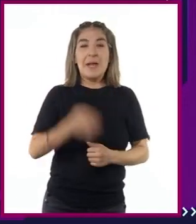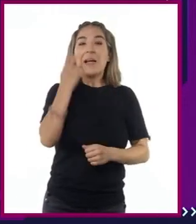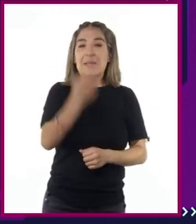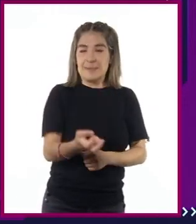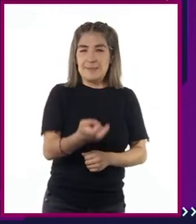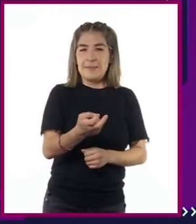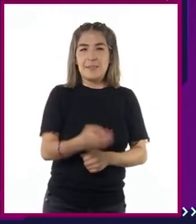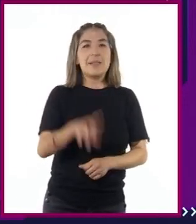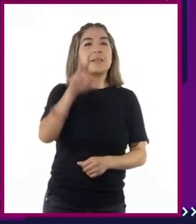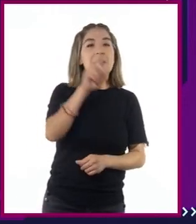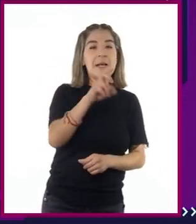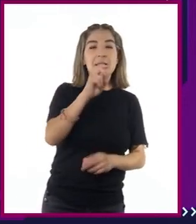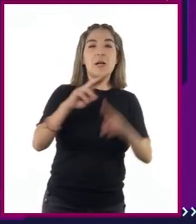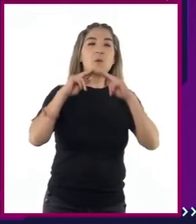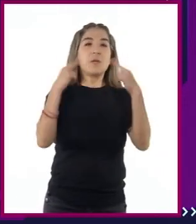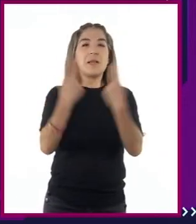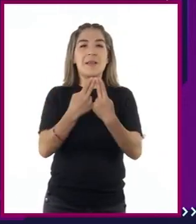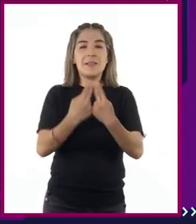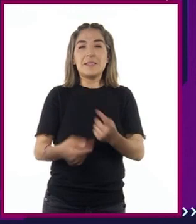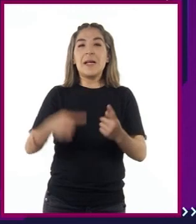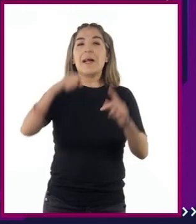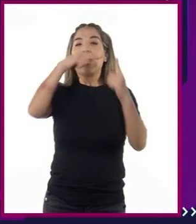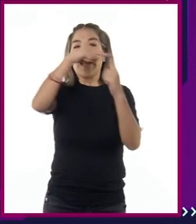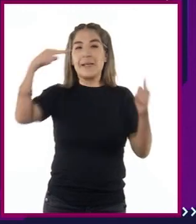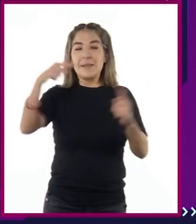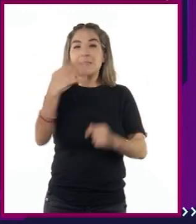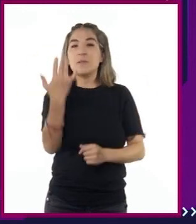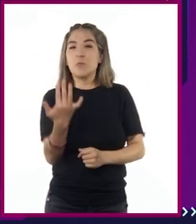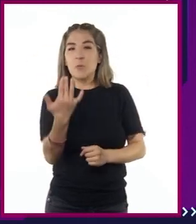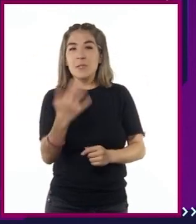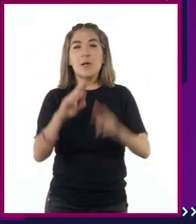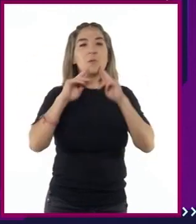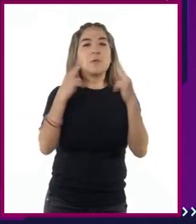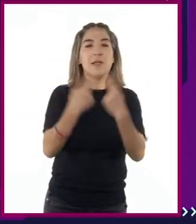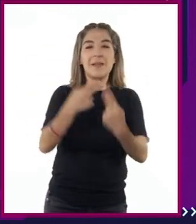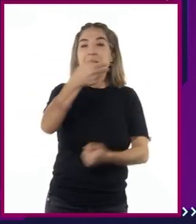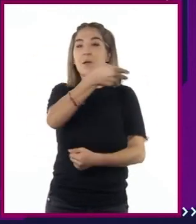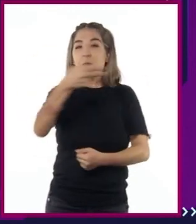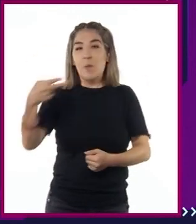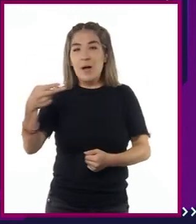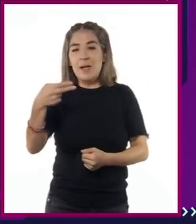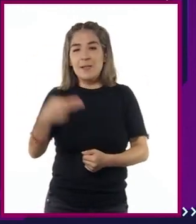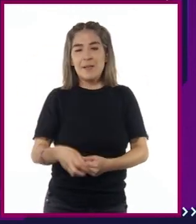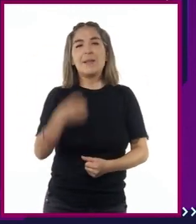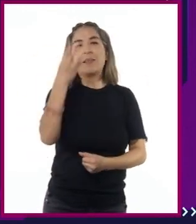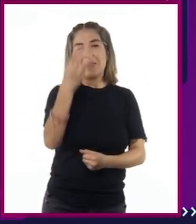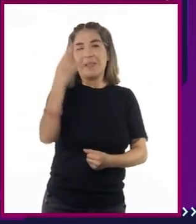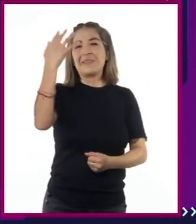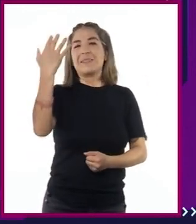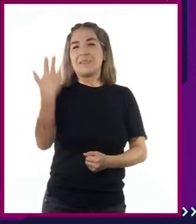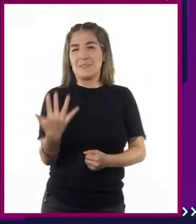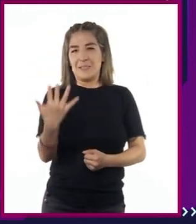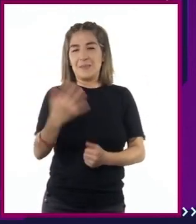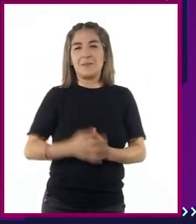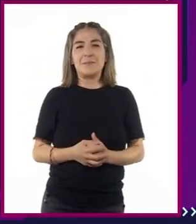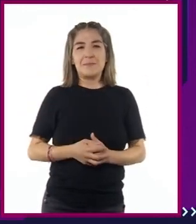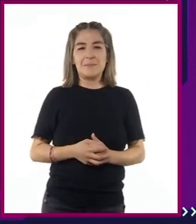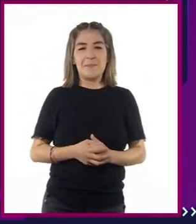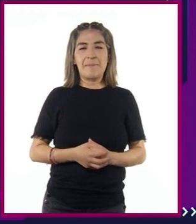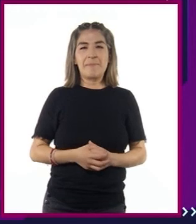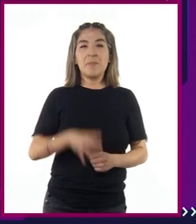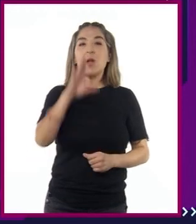Así que 30 unidades entre 50 unidades es igual a 3/5.